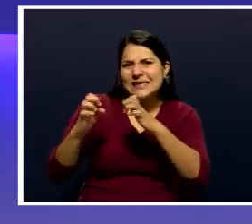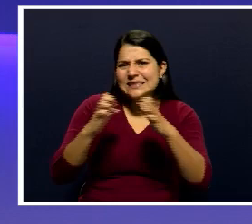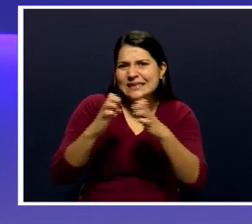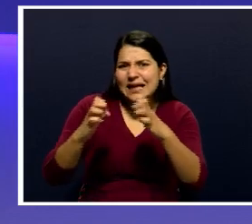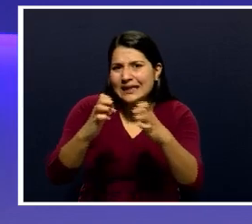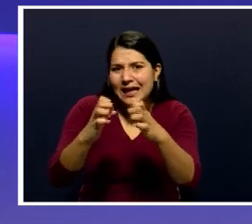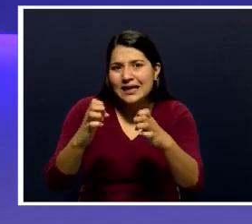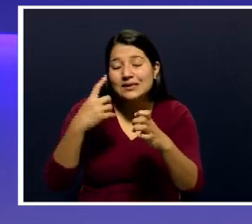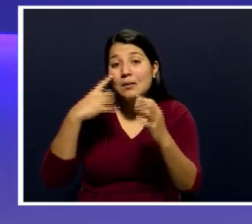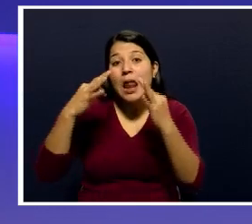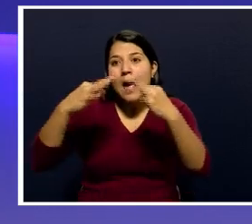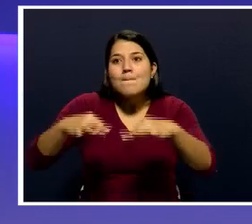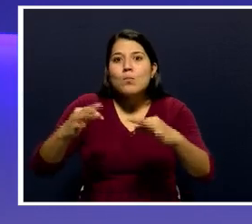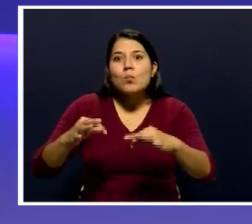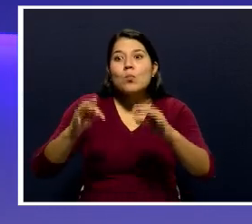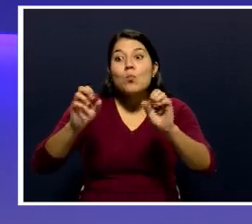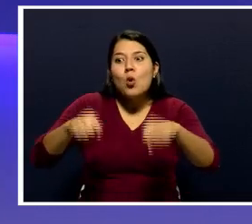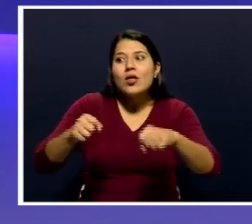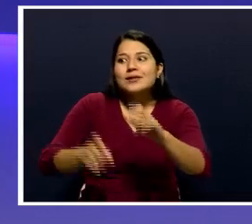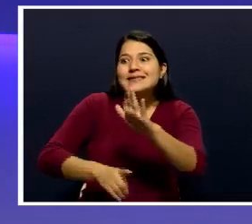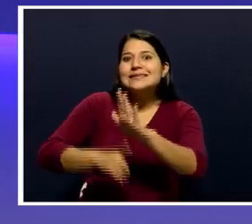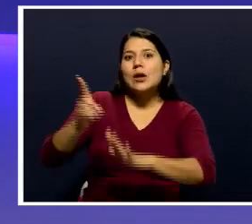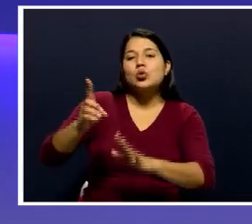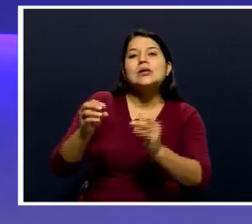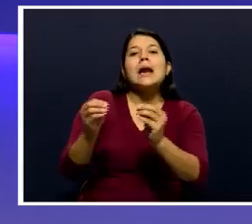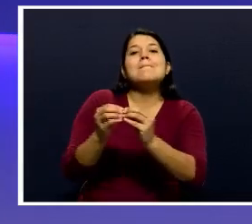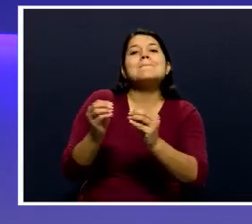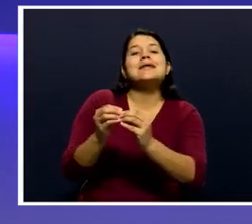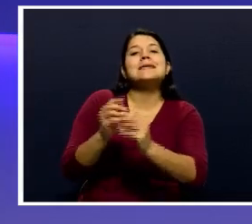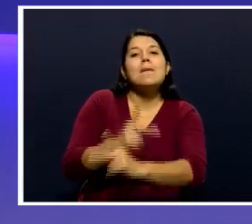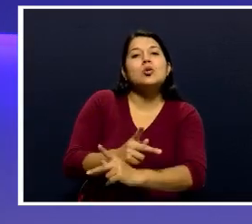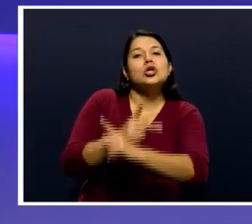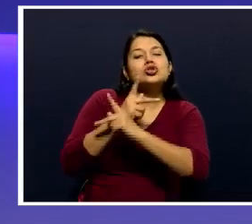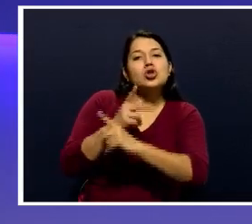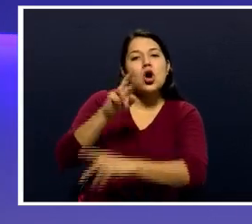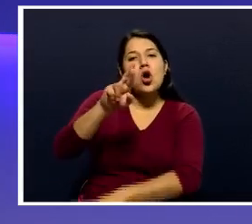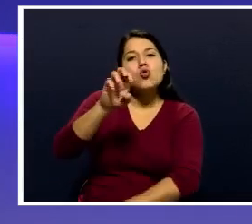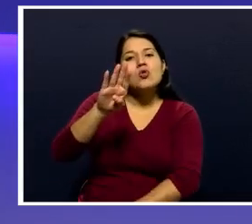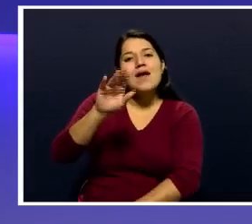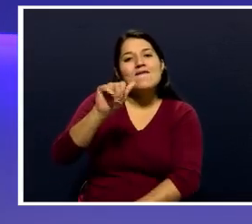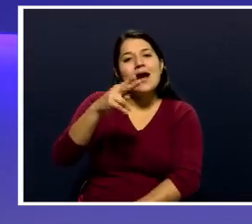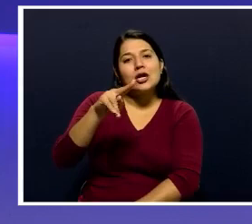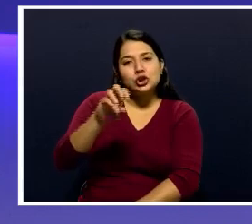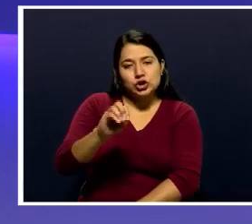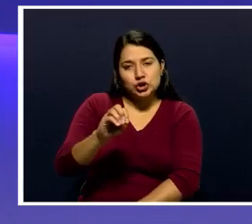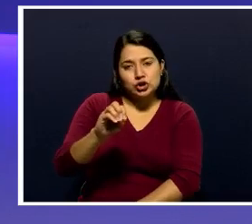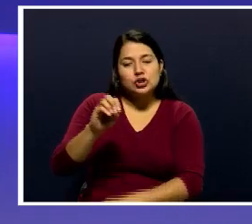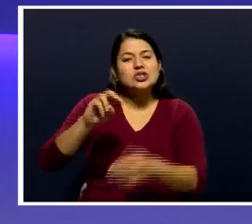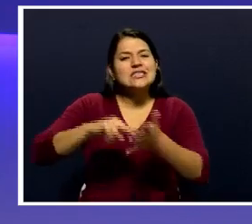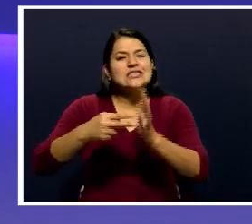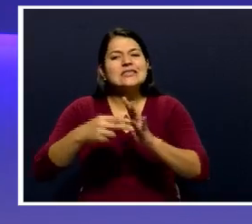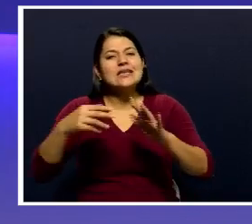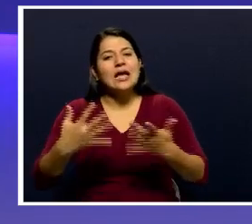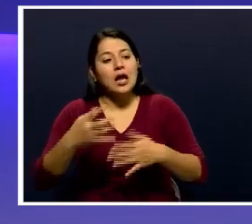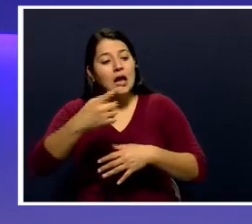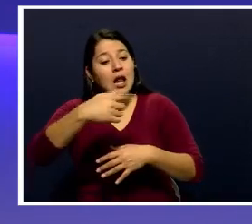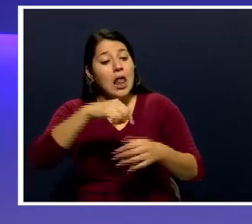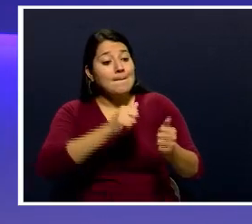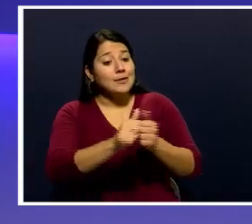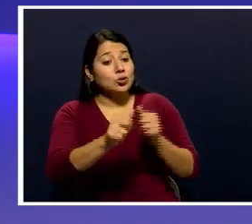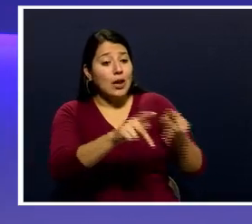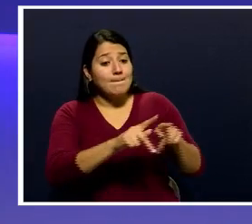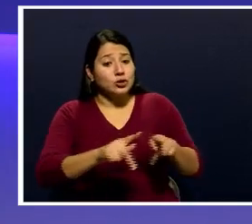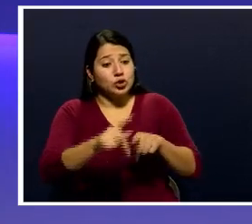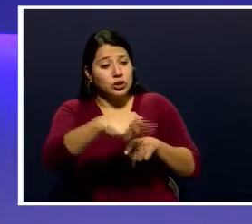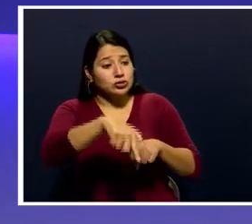La crisis social debe recargarse a todos por igual. Para conversar sobre toda esta nueva normalidad y